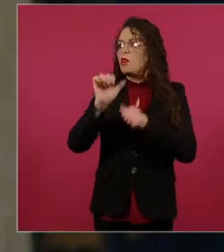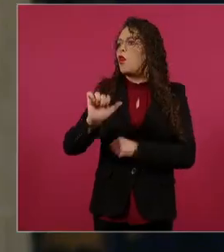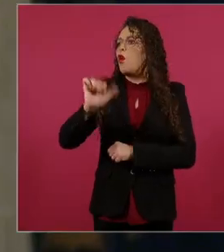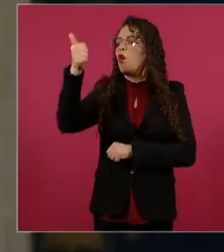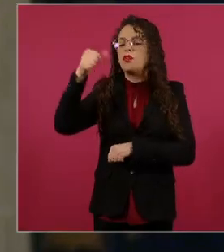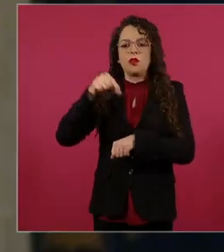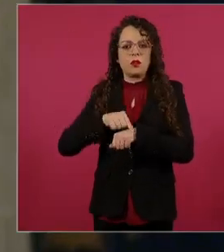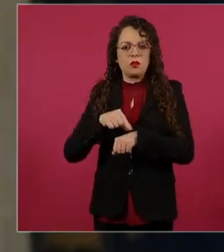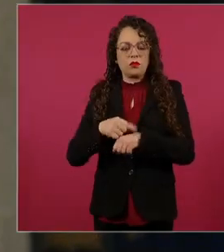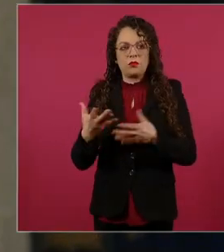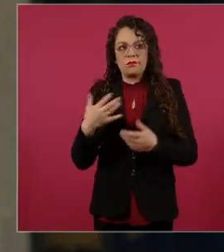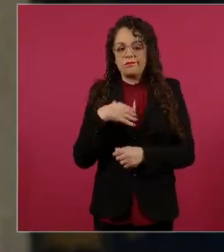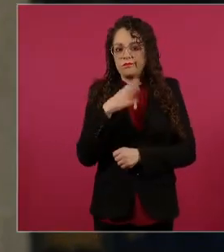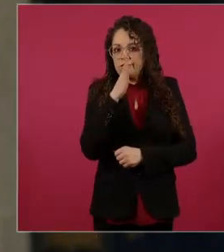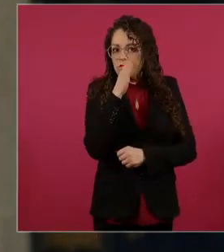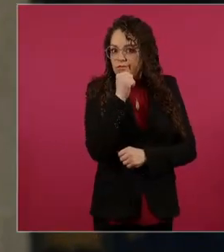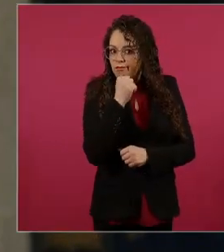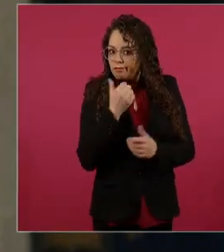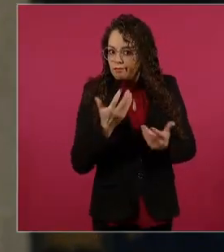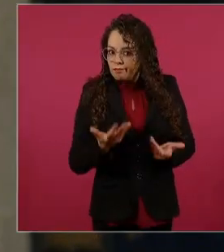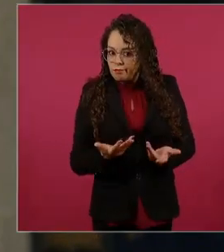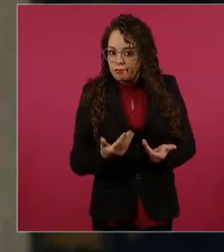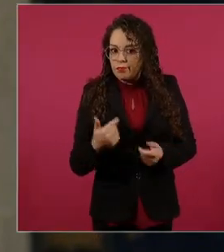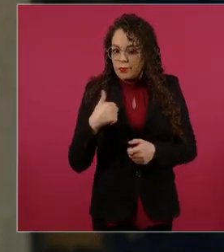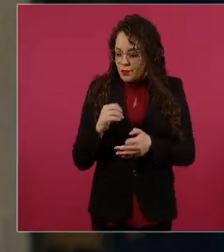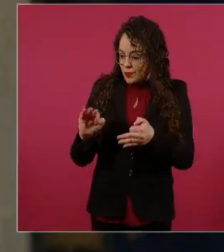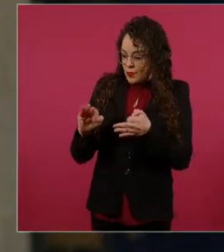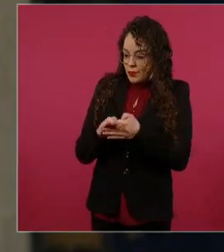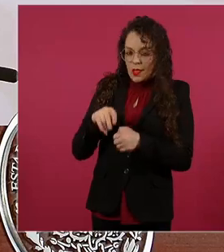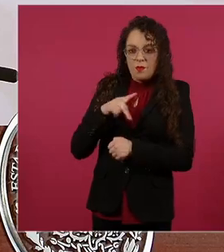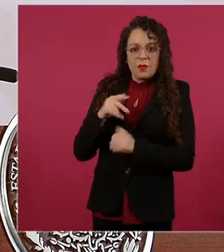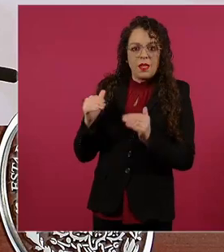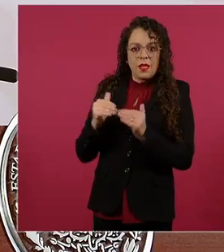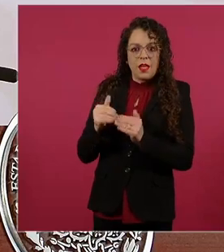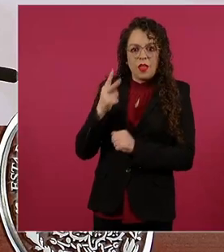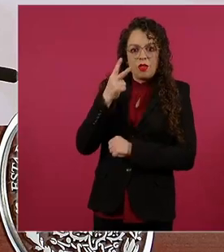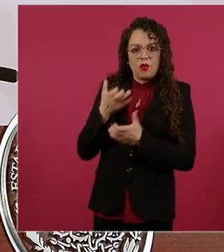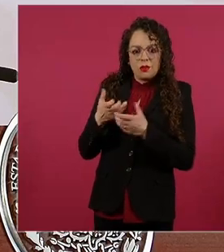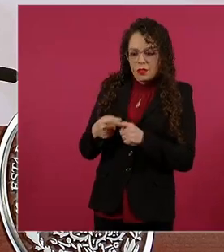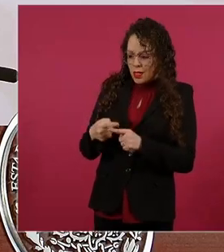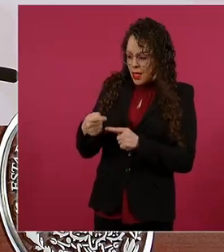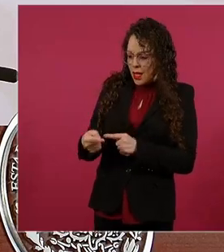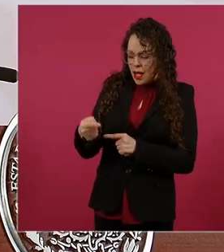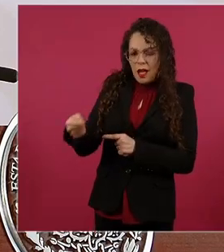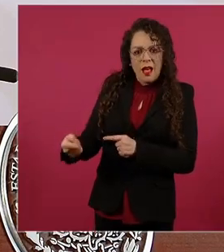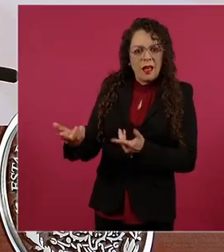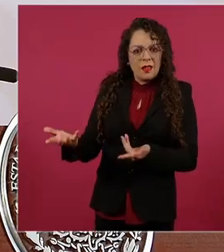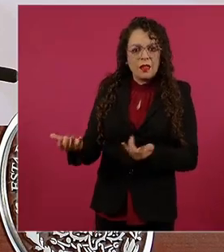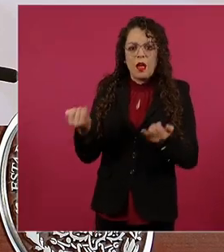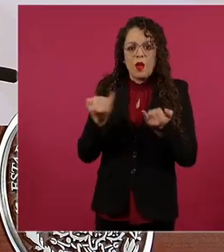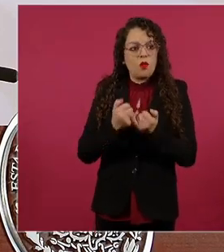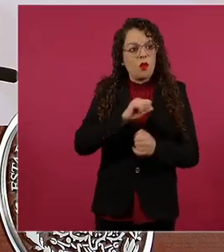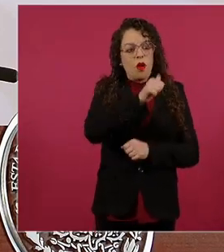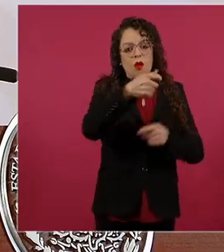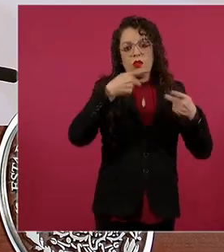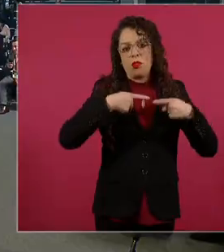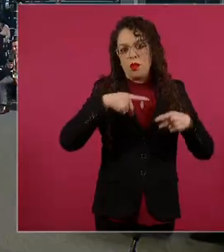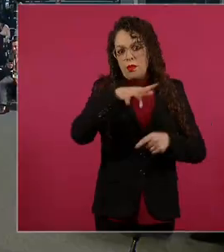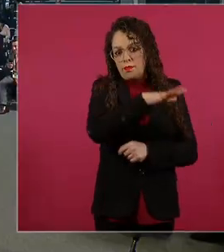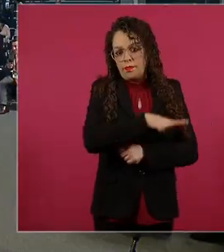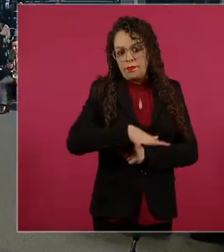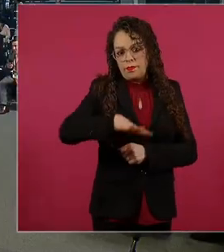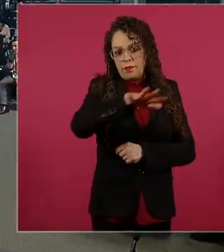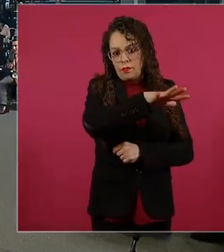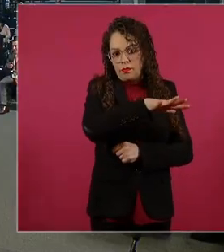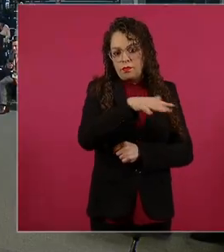accesar a su centro de salud, que lo tengo a dos cuadras de mi casa. Es el caso de muchas personas en el país que yo preferiría atenderme en mi centro de salud como